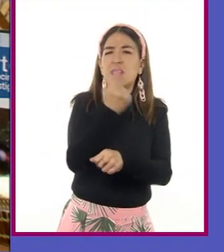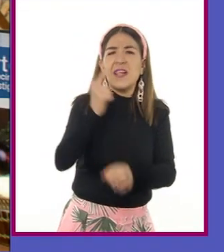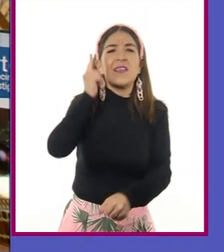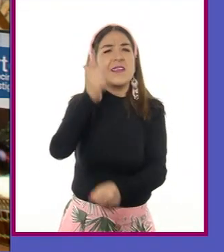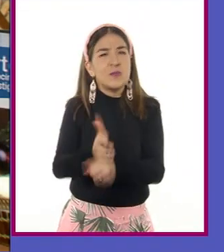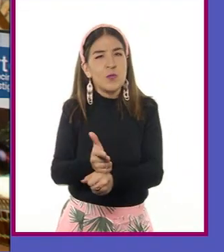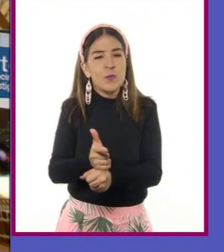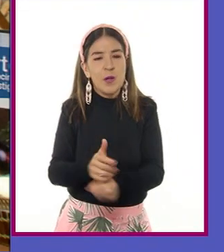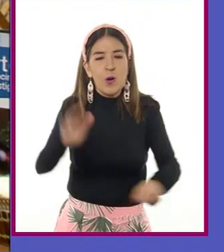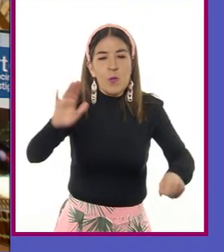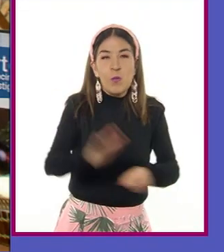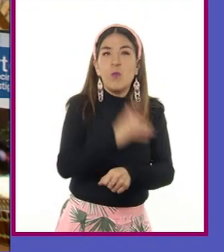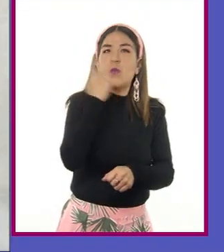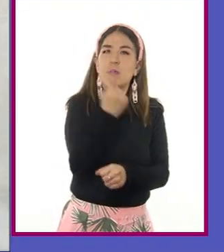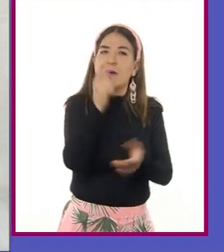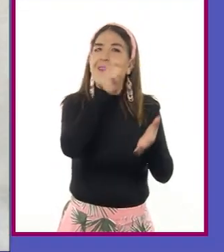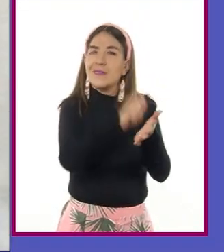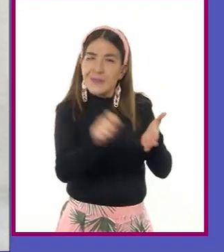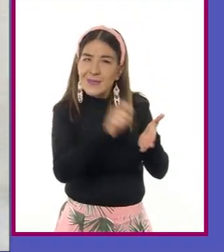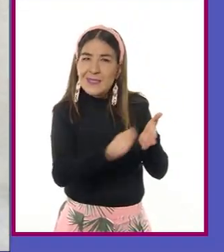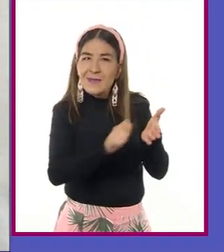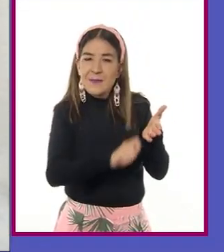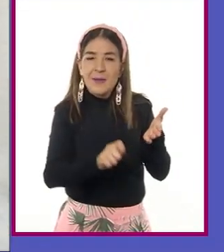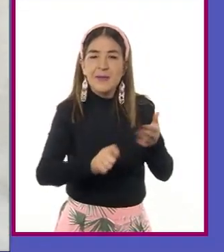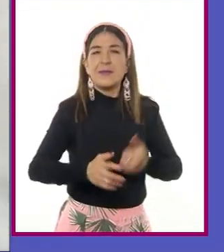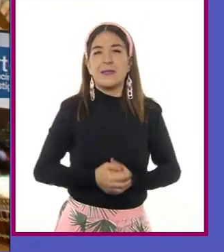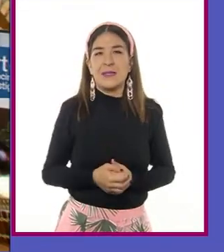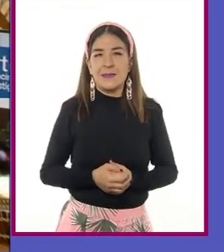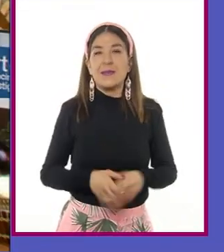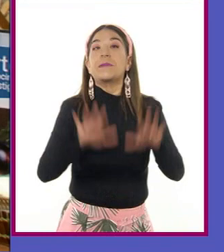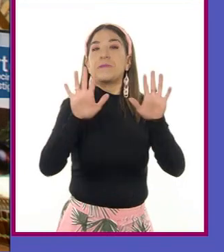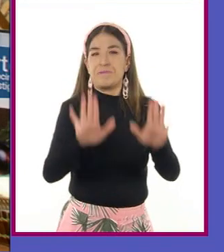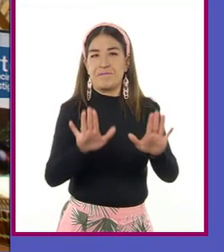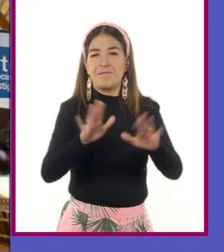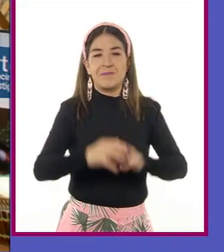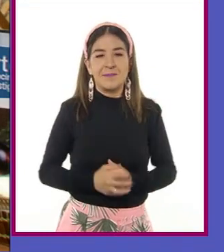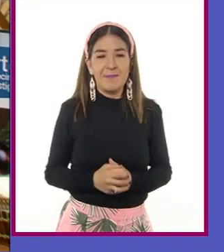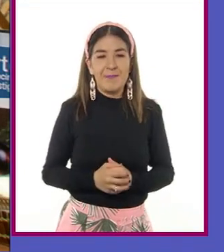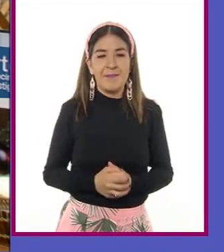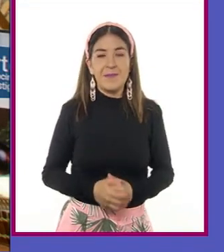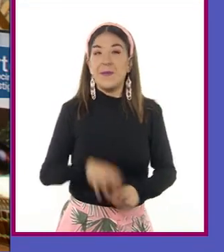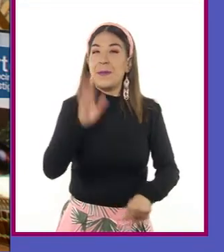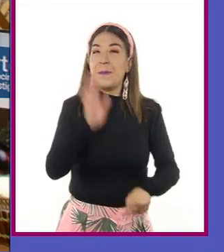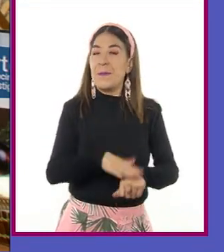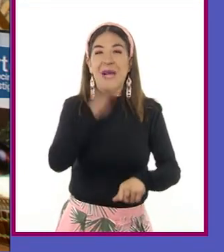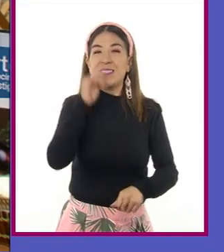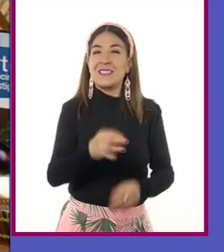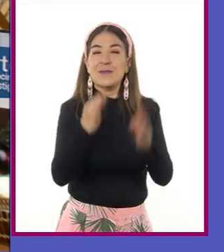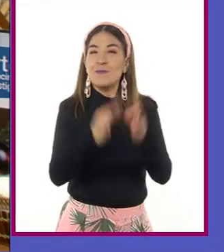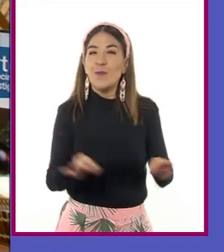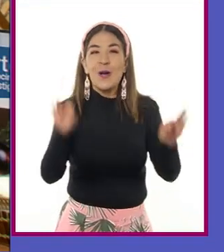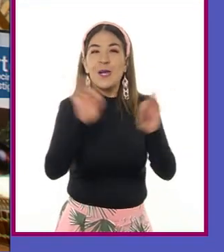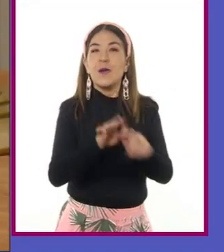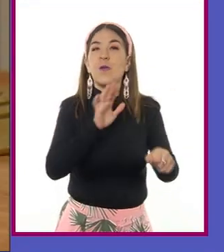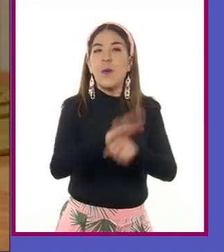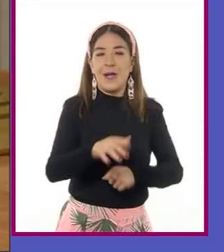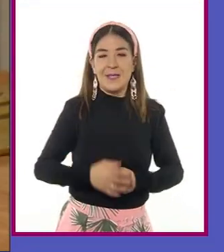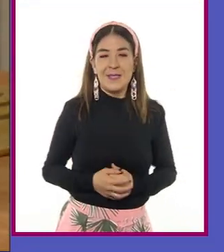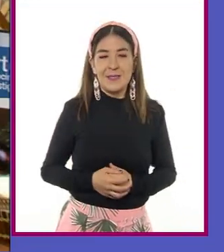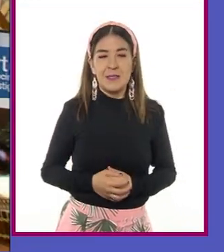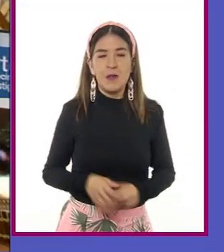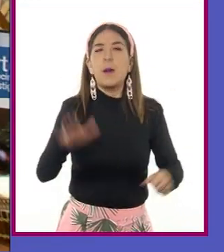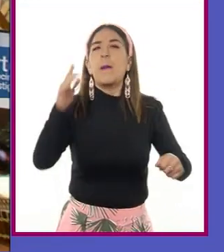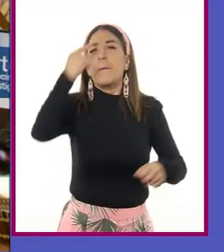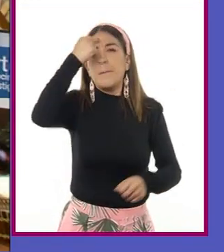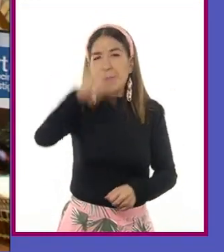descubrió? ¿Por qué lo escribió? ¡Ah! Y las que me encantan son las del aderezo.